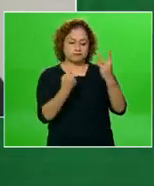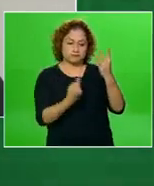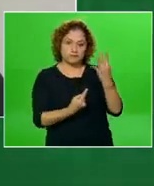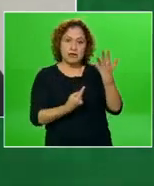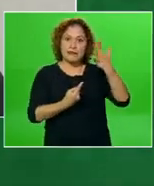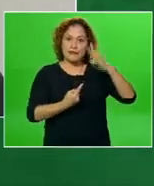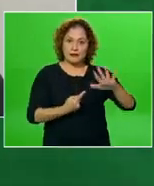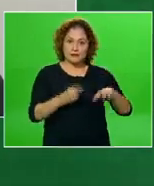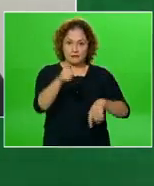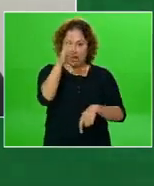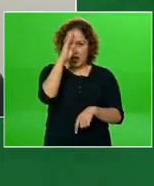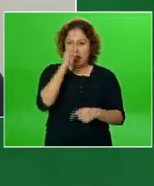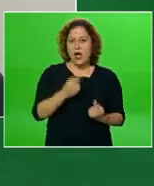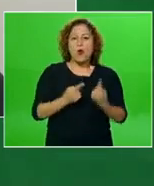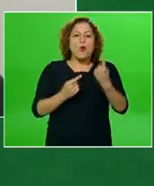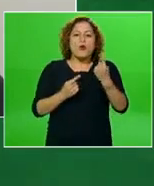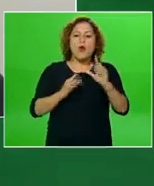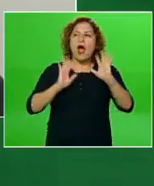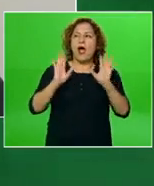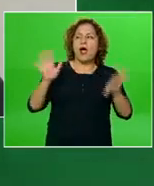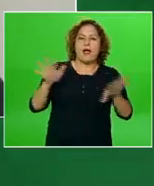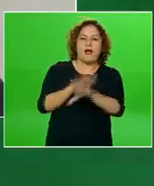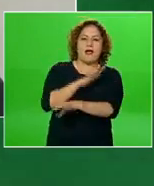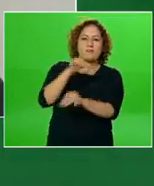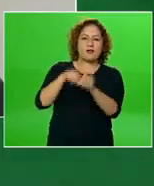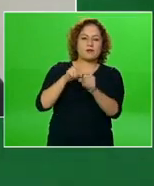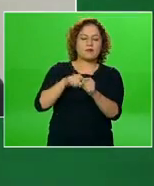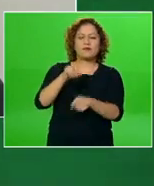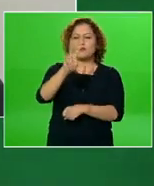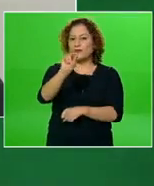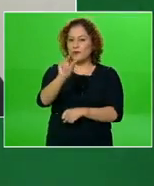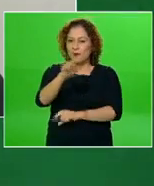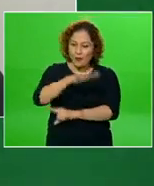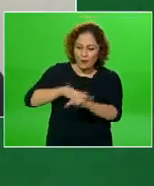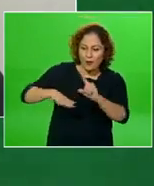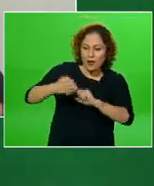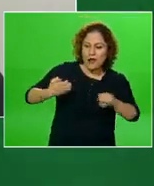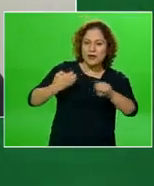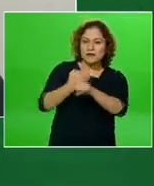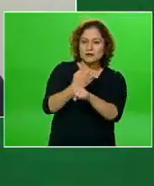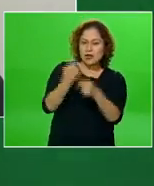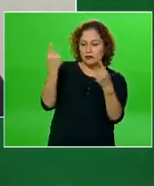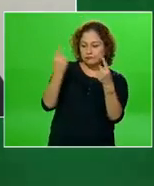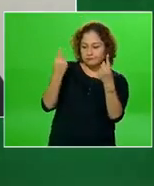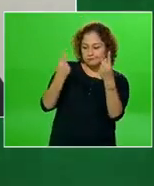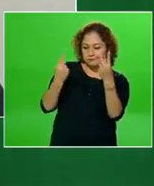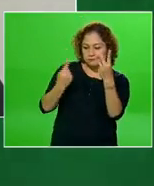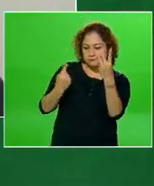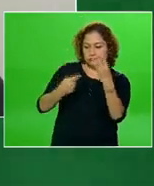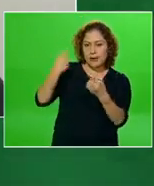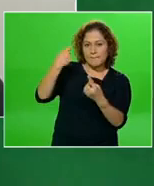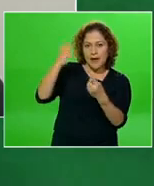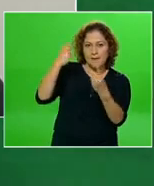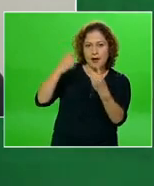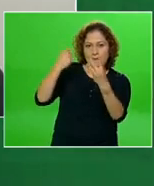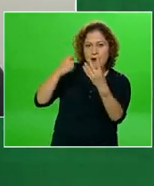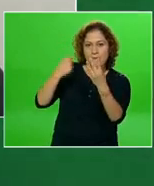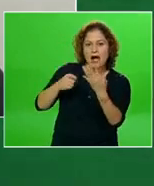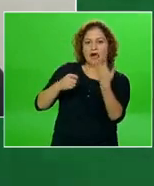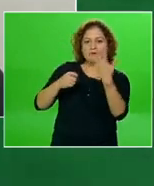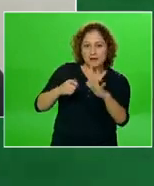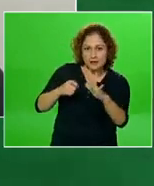solamente una situación que se está dando en la entidad federativa si no son 10 indicadores indicadores que van